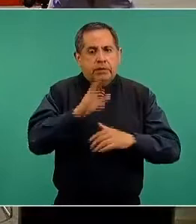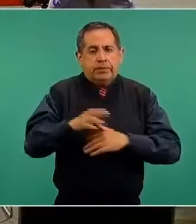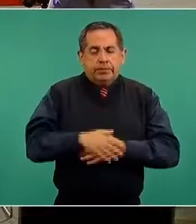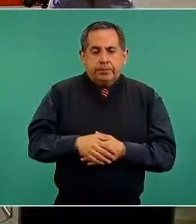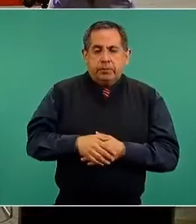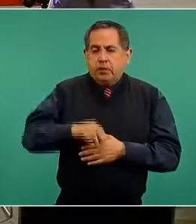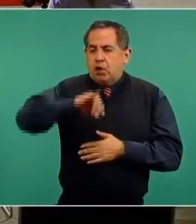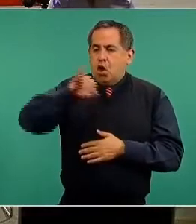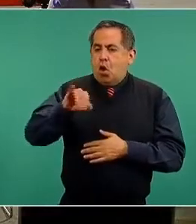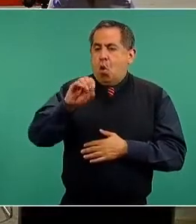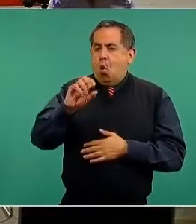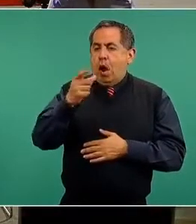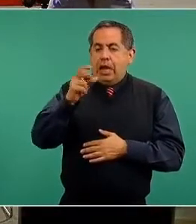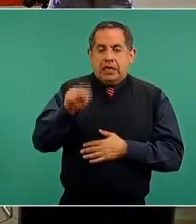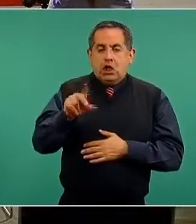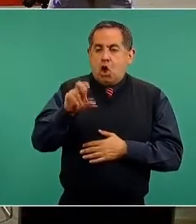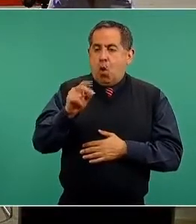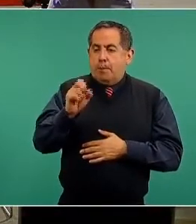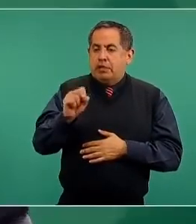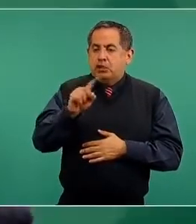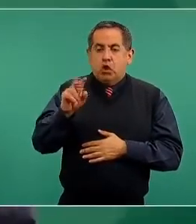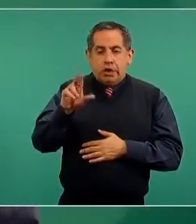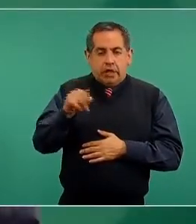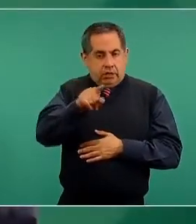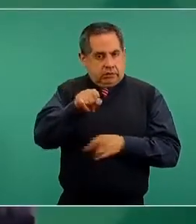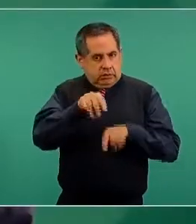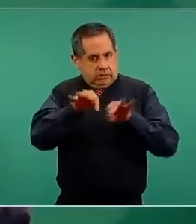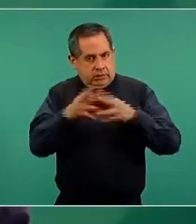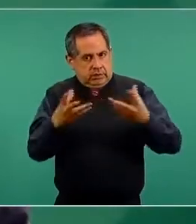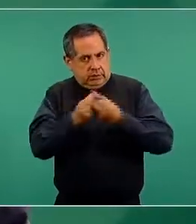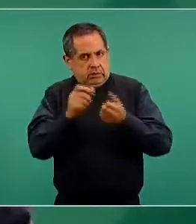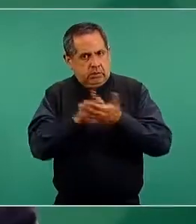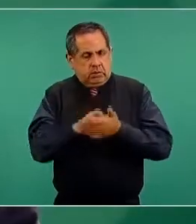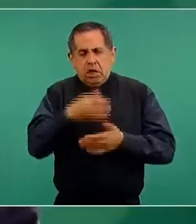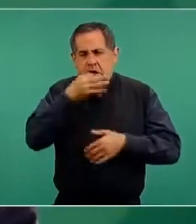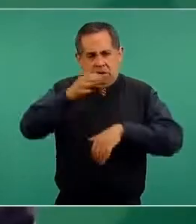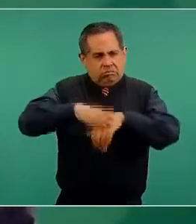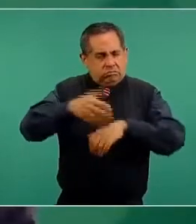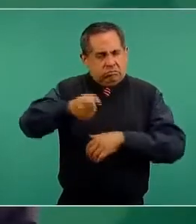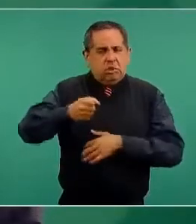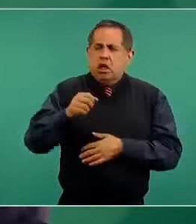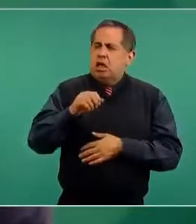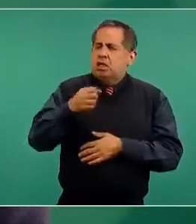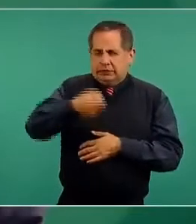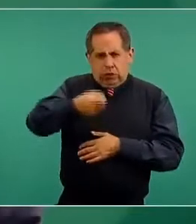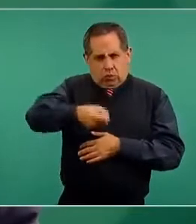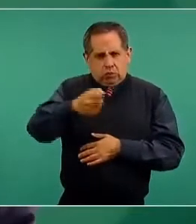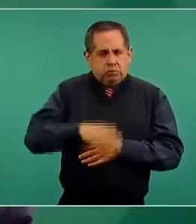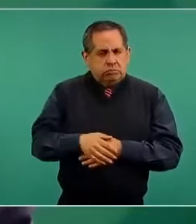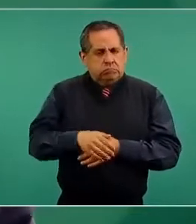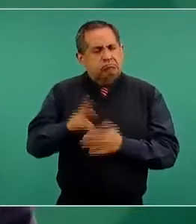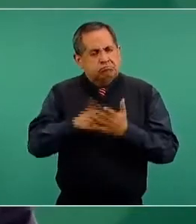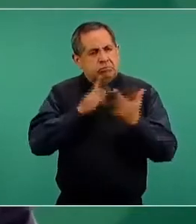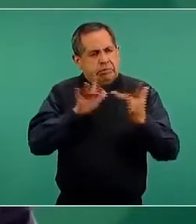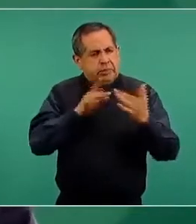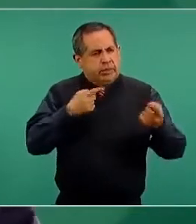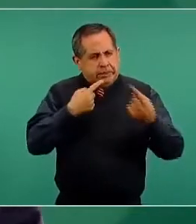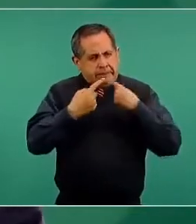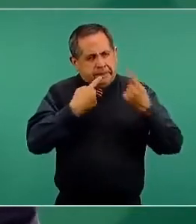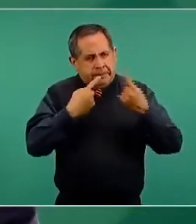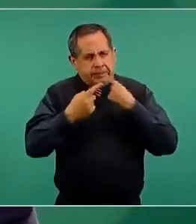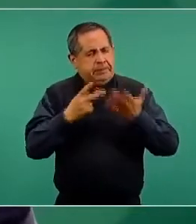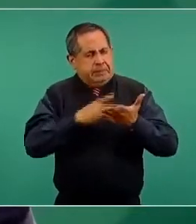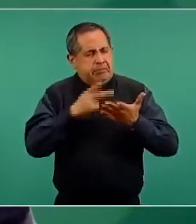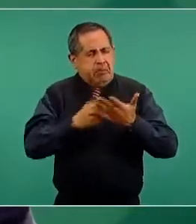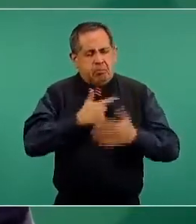Joaquín López Dóriga, en donde usted trabaja en el portal y hace la columna, le mandamos un saludo a Joaquín López Dóriga, frecuentemente me entrevista y me